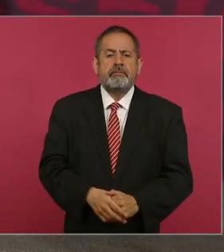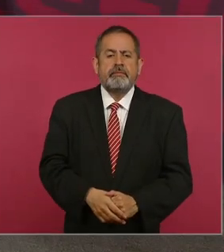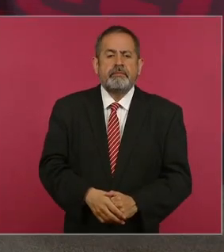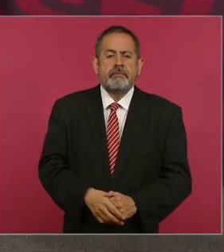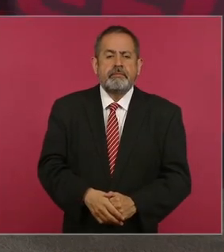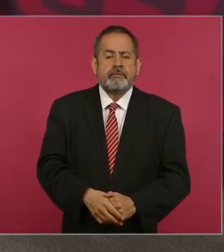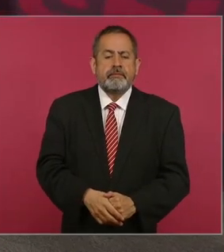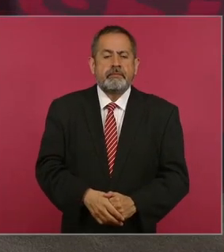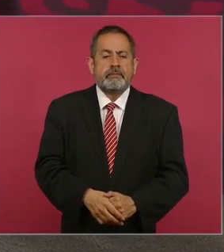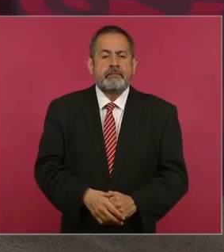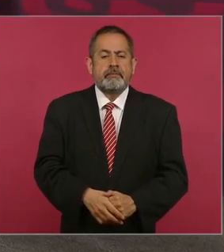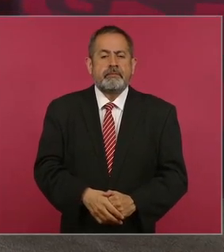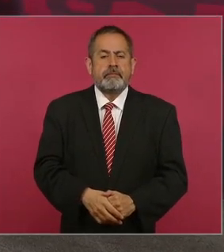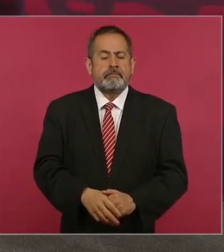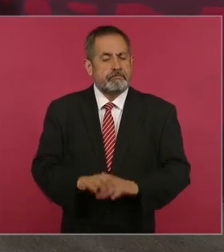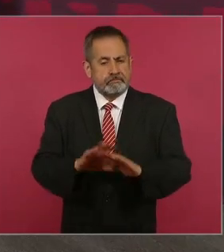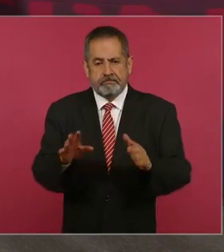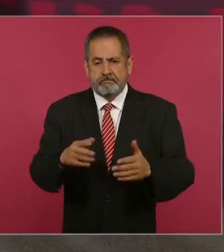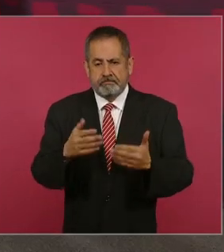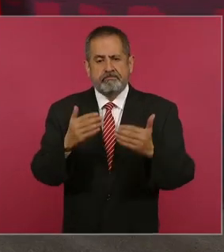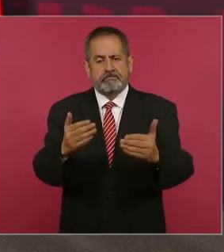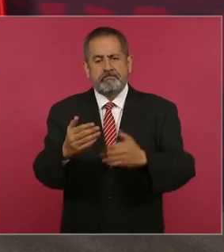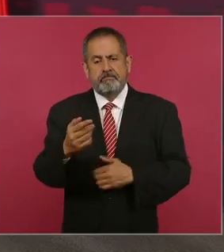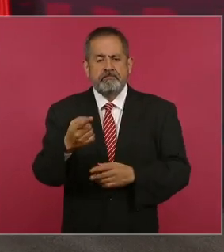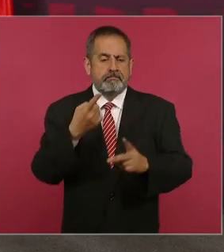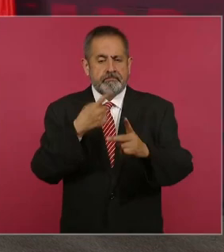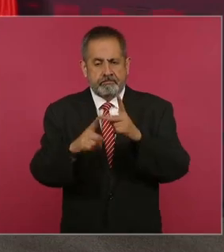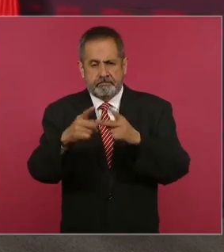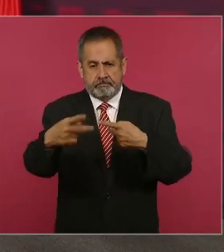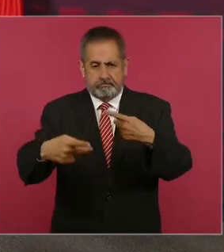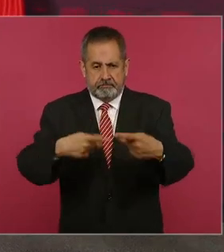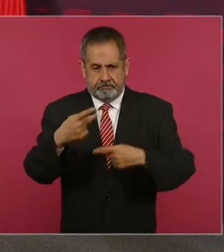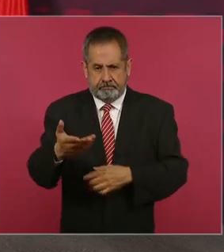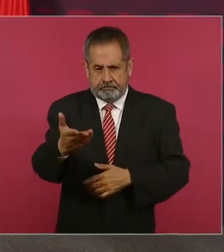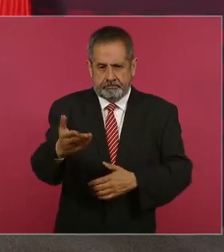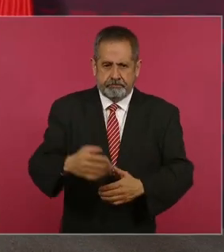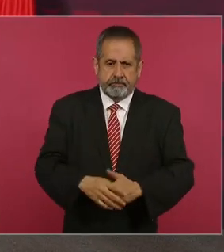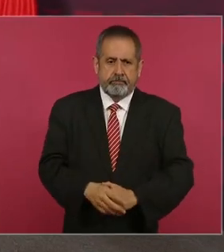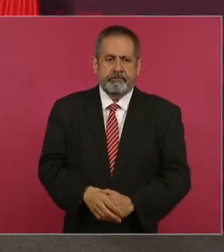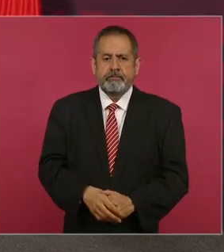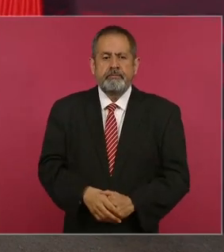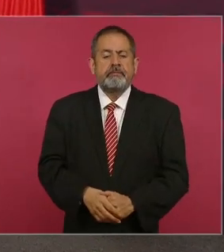Bueno, vamos a iniciar. Empezamos por acá.